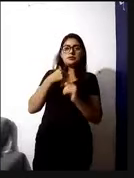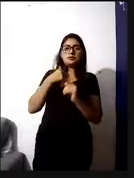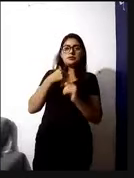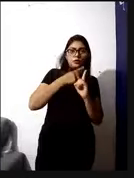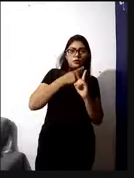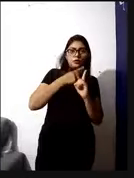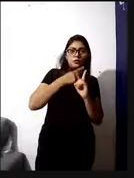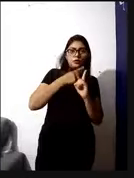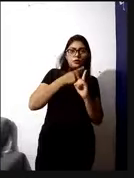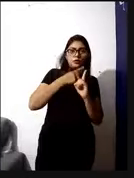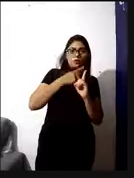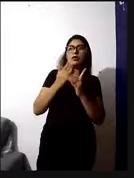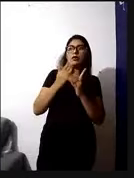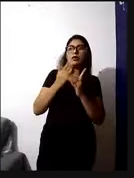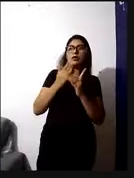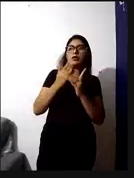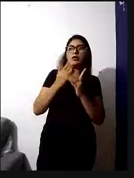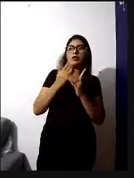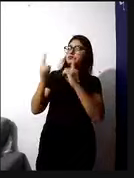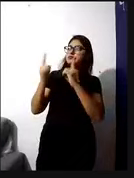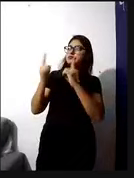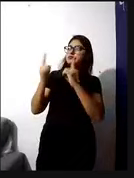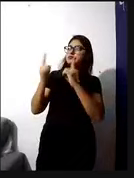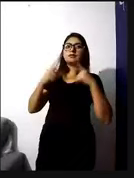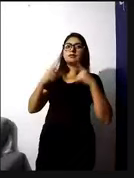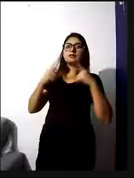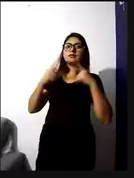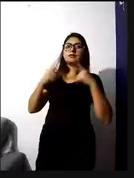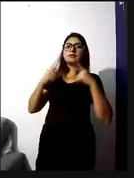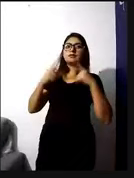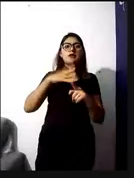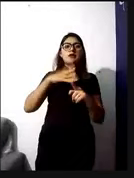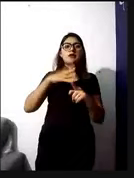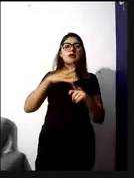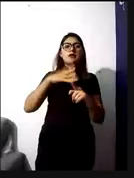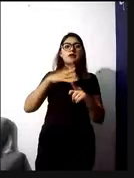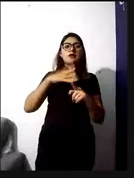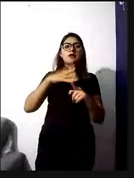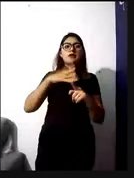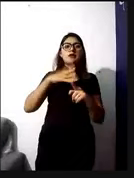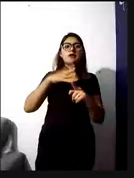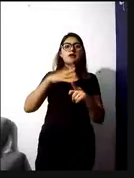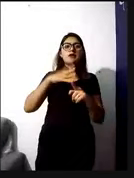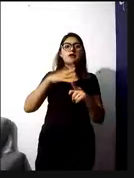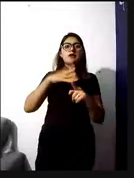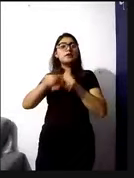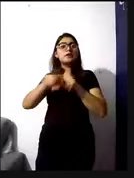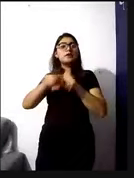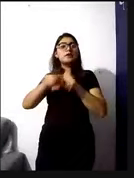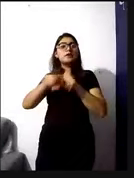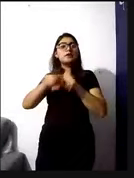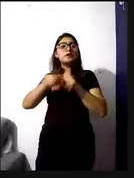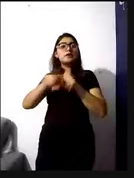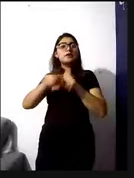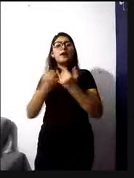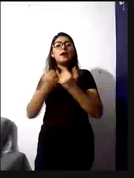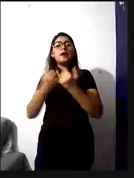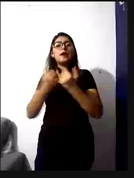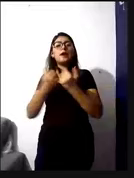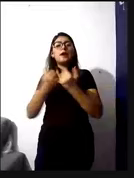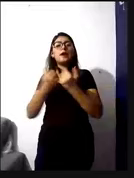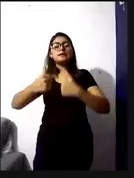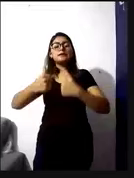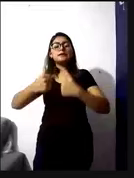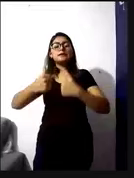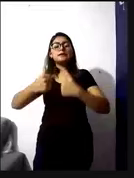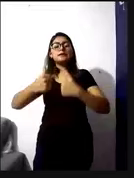importante. Es parte de ir creciendo juntos, ¿no? De saber hasta dónde sí, hasta dónde estoy invadiendo su espacio, hasta